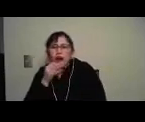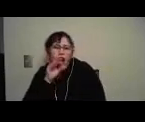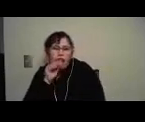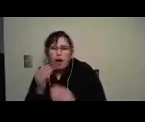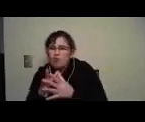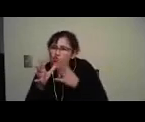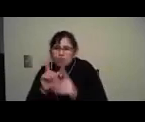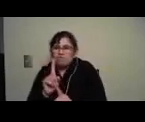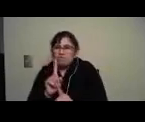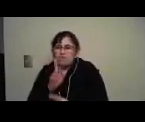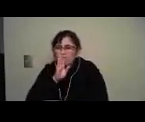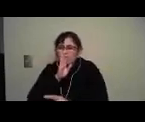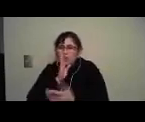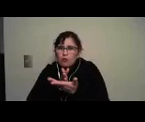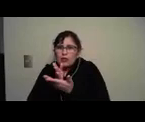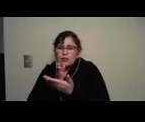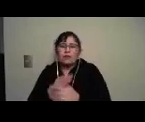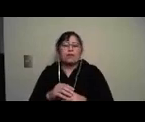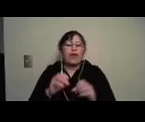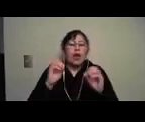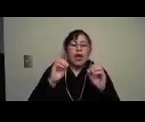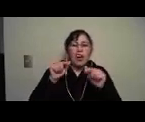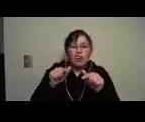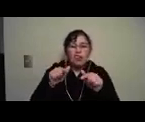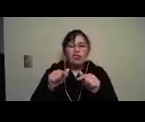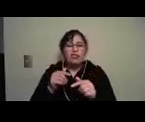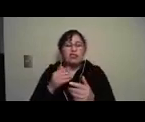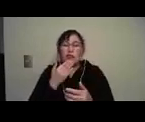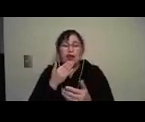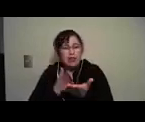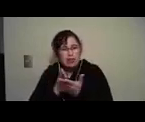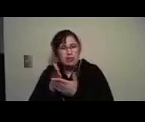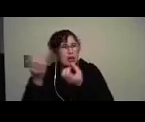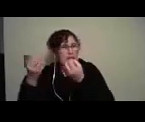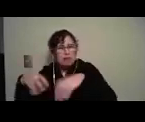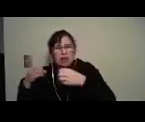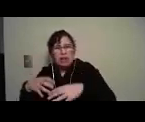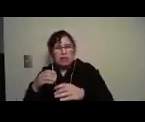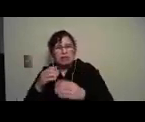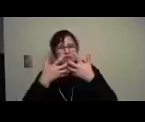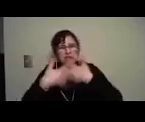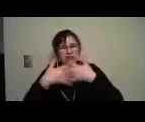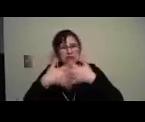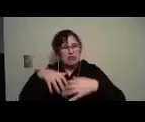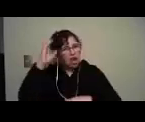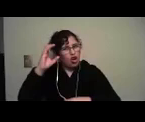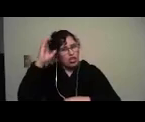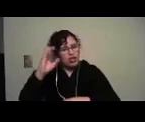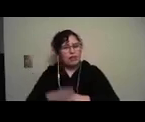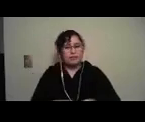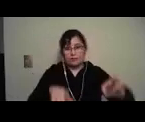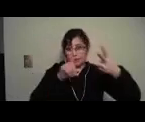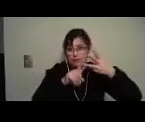de las funciones cognitivas, ¿ya? Y una fase terminal donde ya requieren prácticamente